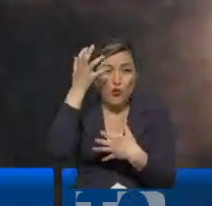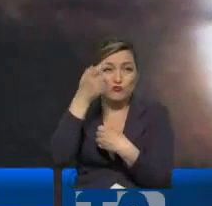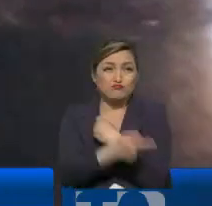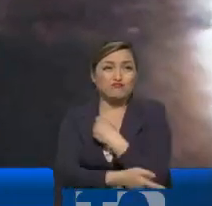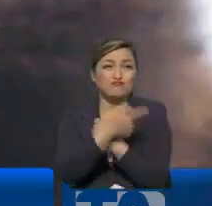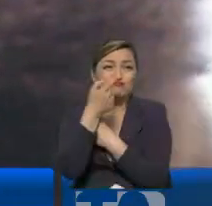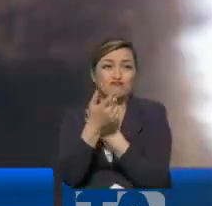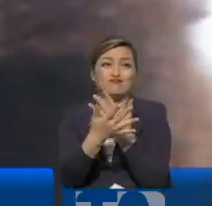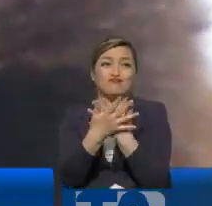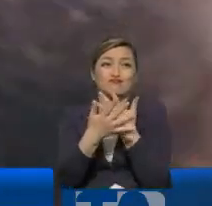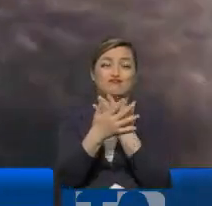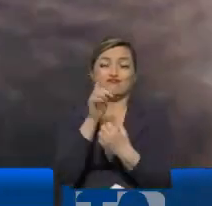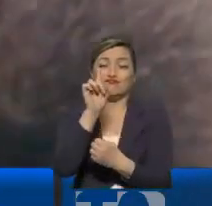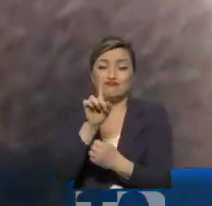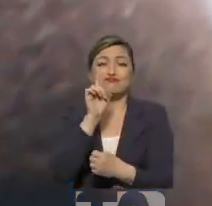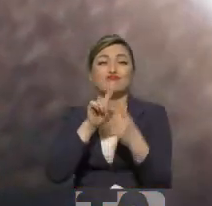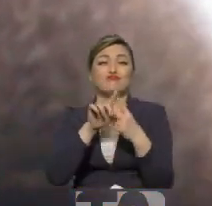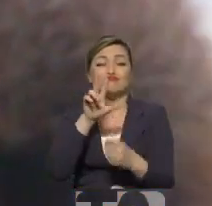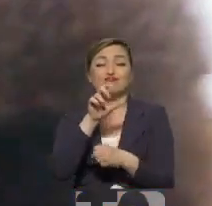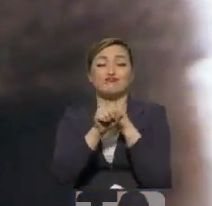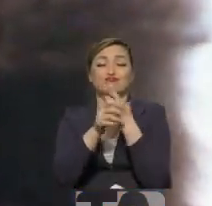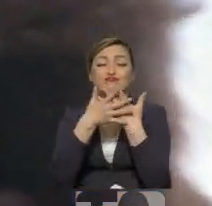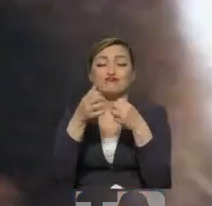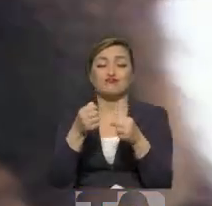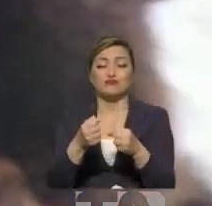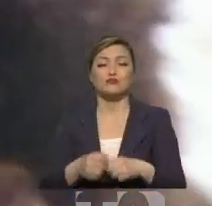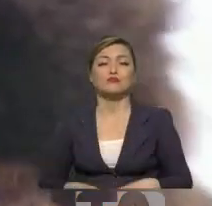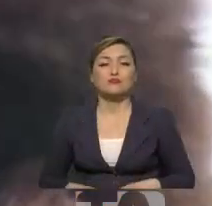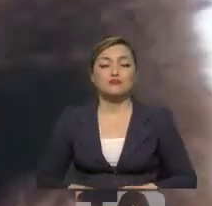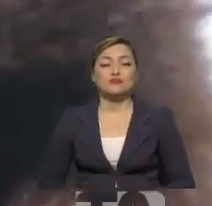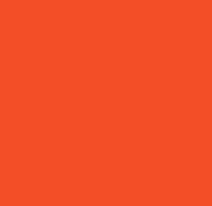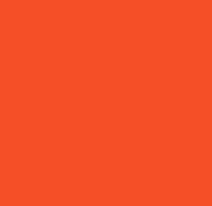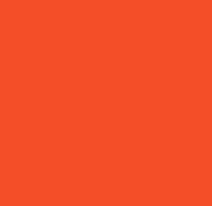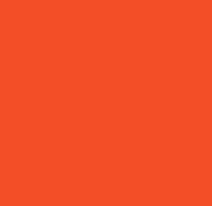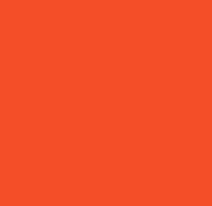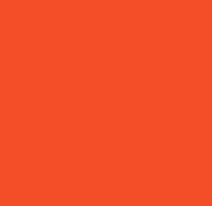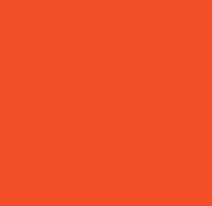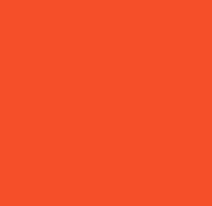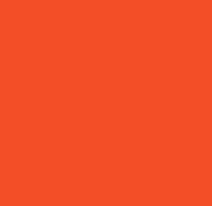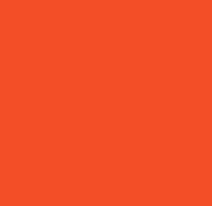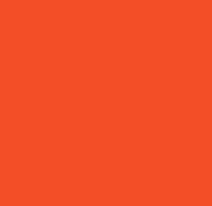sancionan penalmente con 1 a 3 años de prisión. Helen Quiñones, 24 horas.